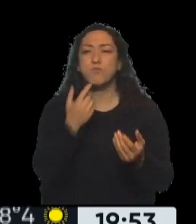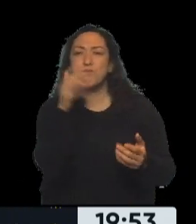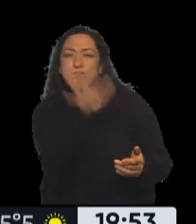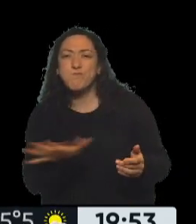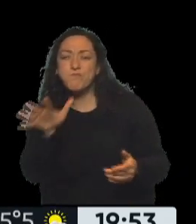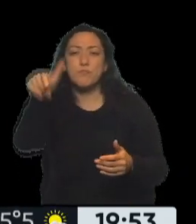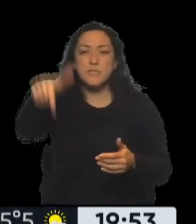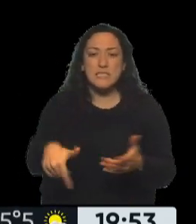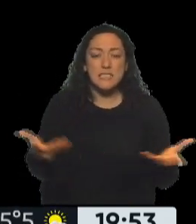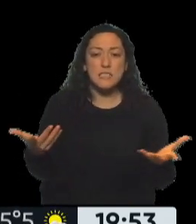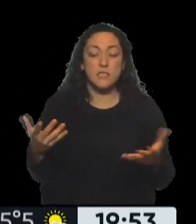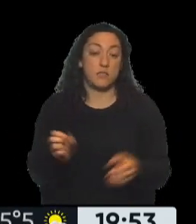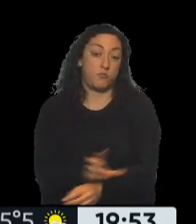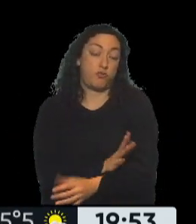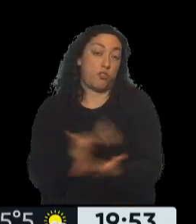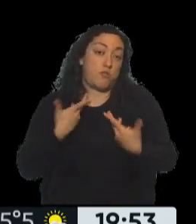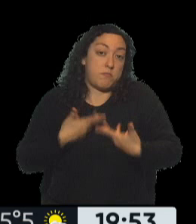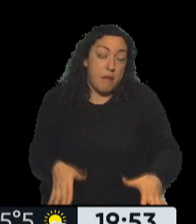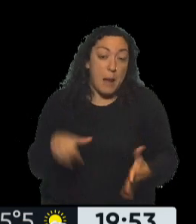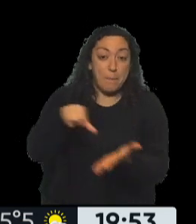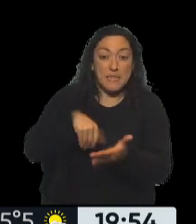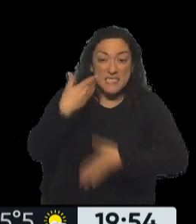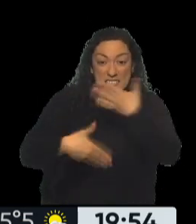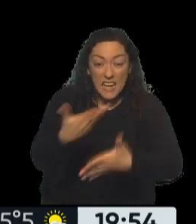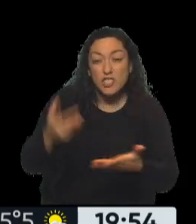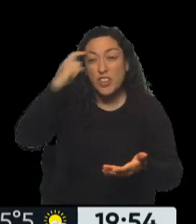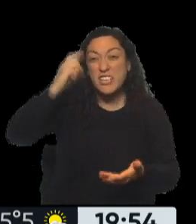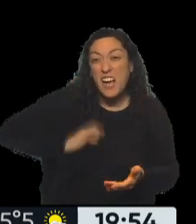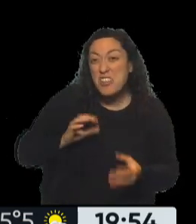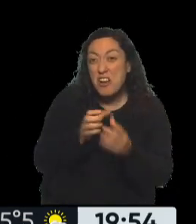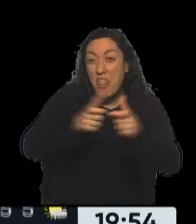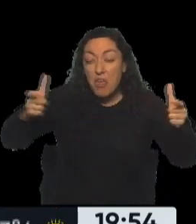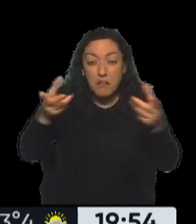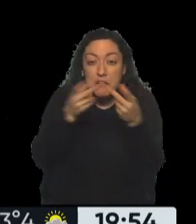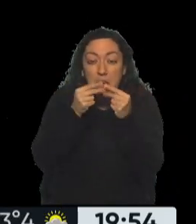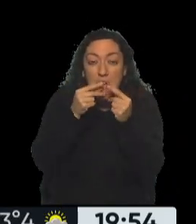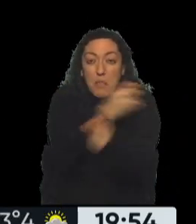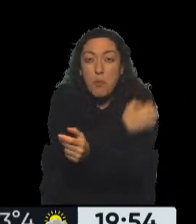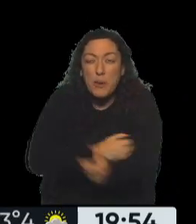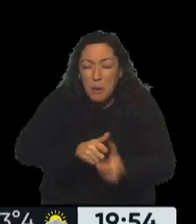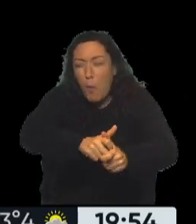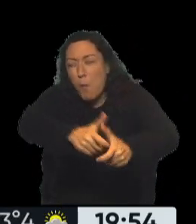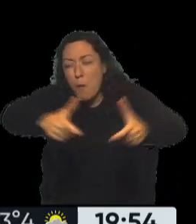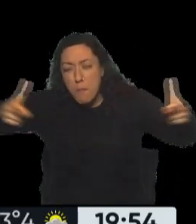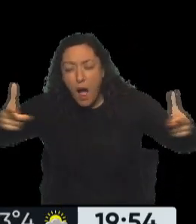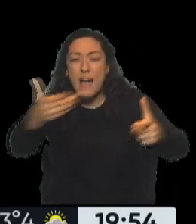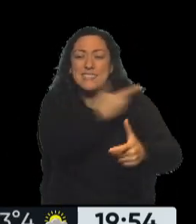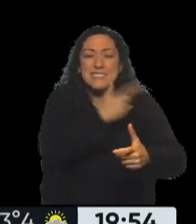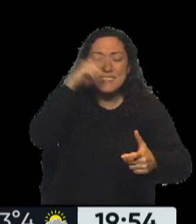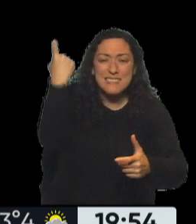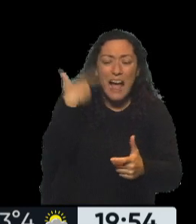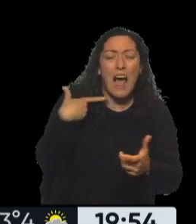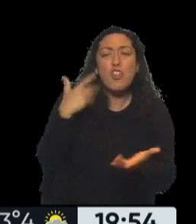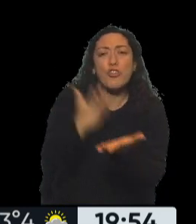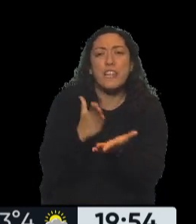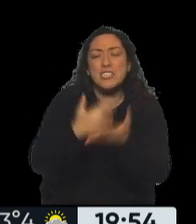incierto. Emociones más que lógicas en un país que no crece hace más de 10 años, donde la pobreza no para de aumentar y donde el Estado no puede garantizar